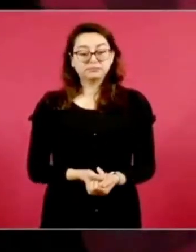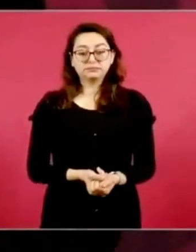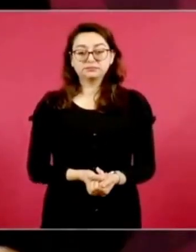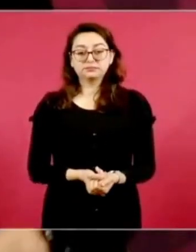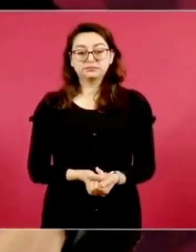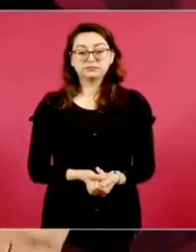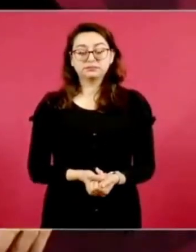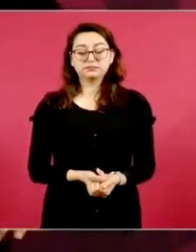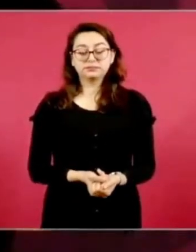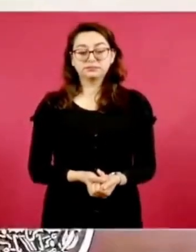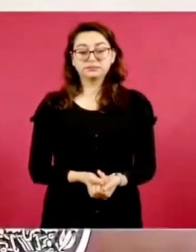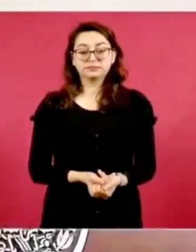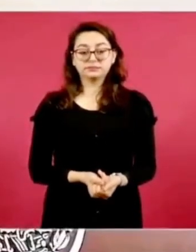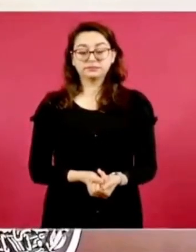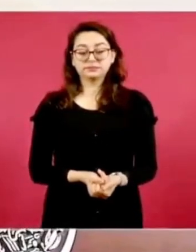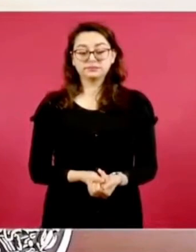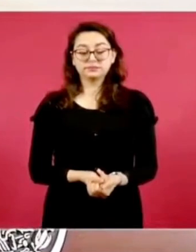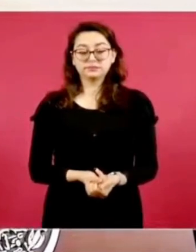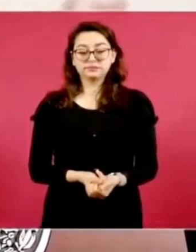también